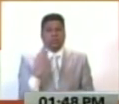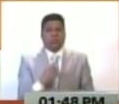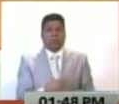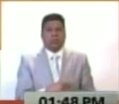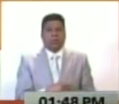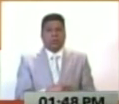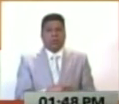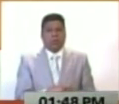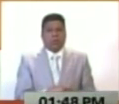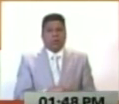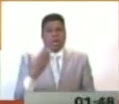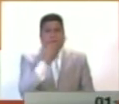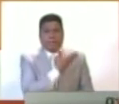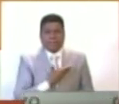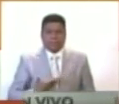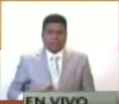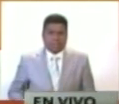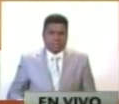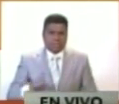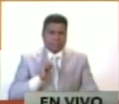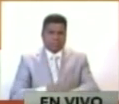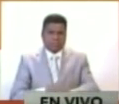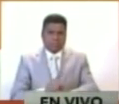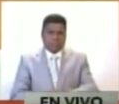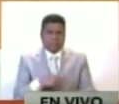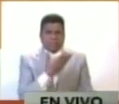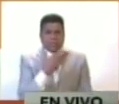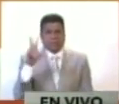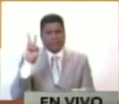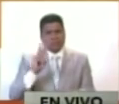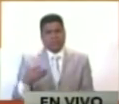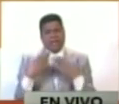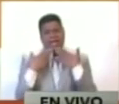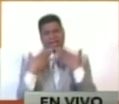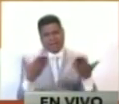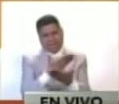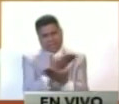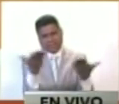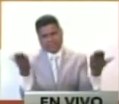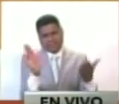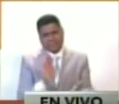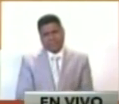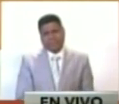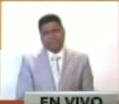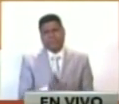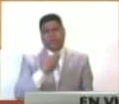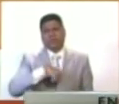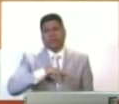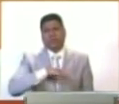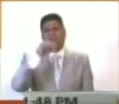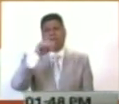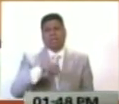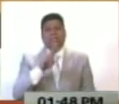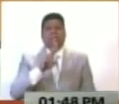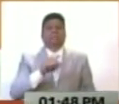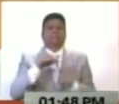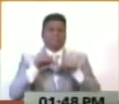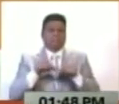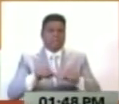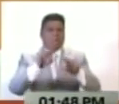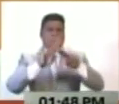la presidencia pro tempore de Venezuela. Bueno, muchísimas gracias. Nosotros acá seguiremos construyendo desde